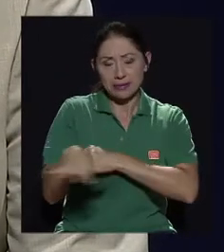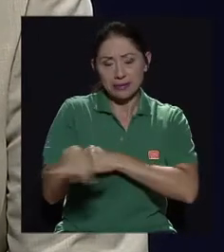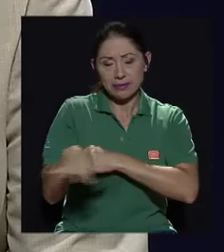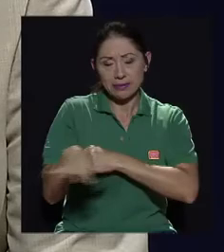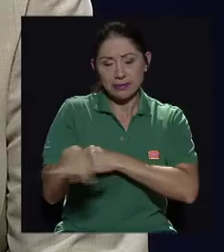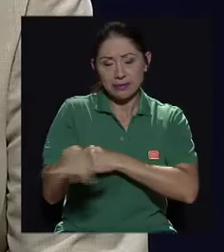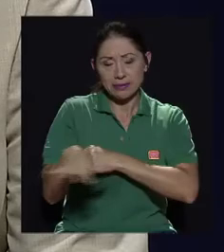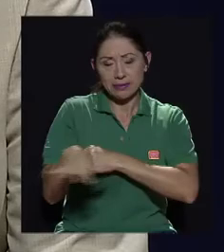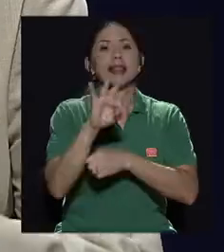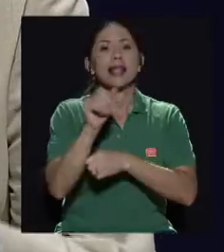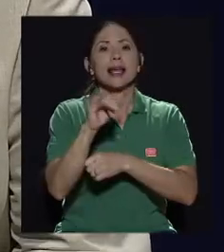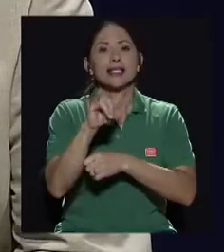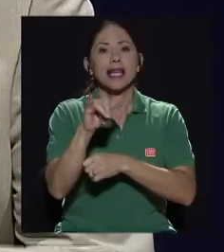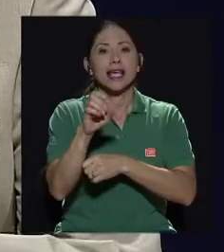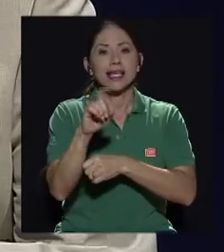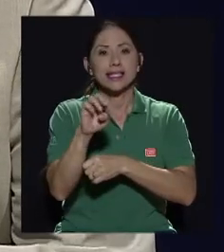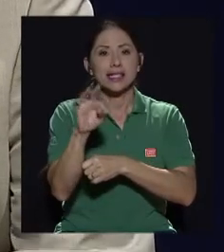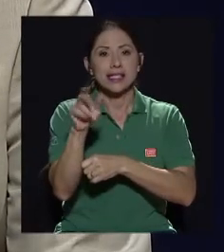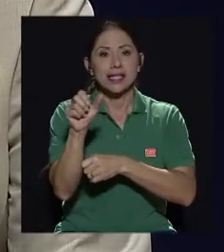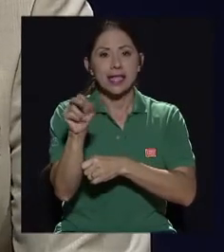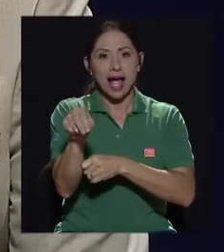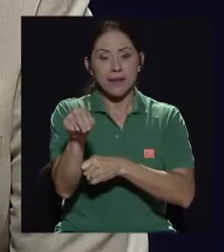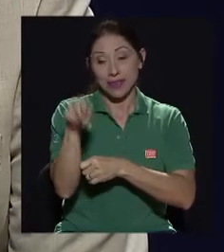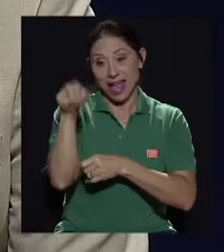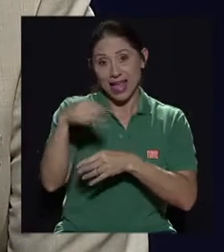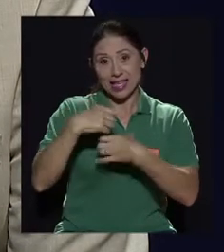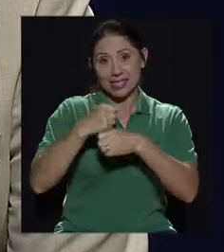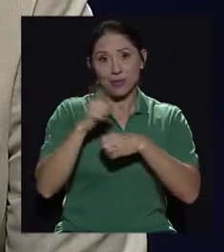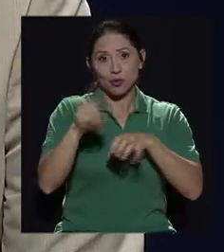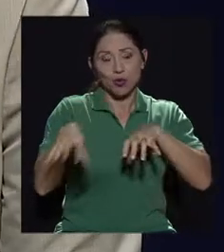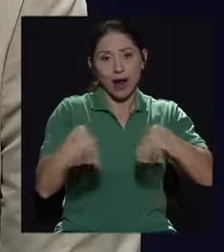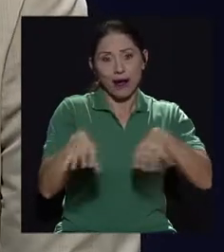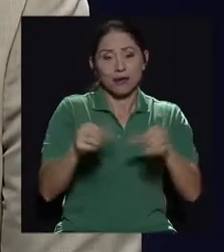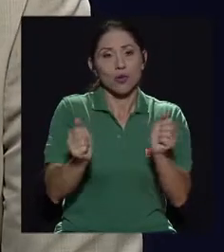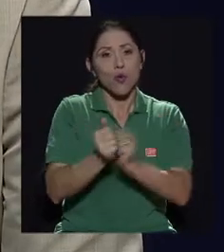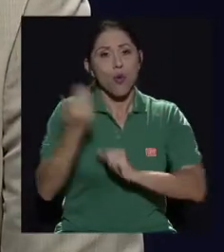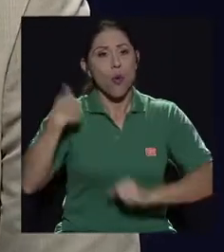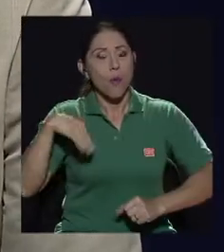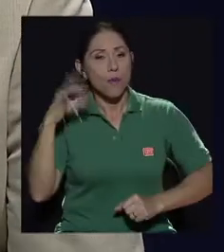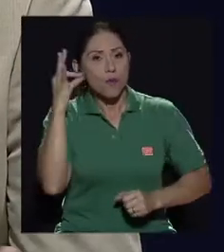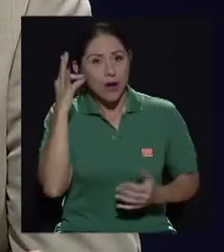acto con mujeres y hombres verdad este